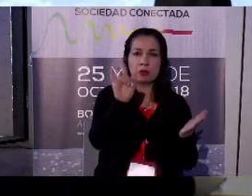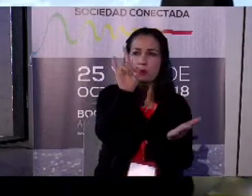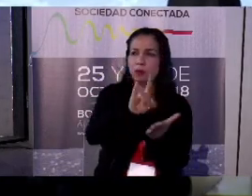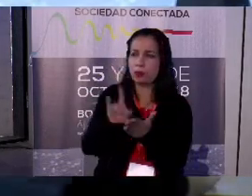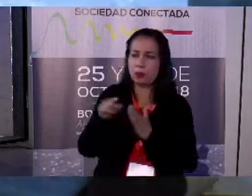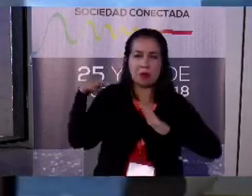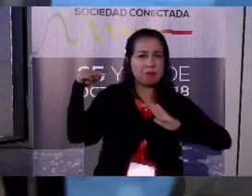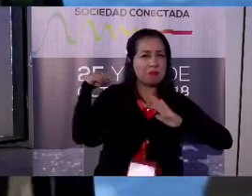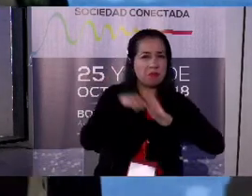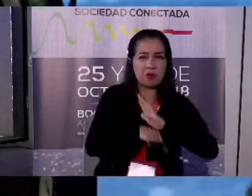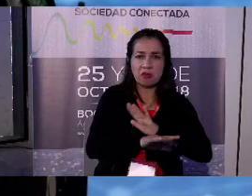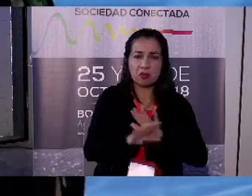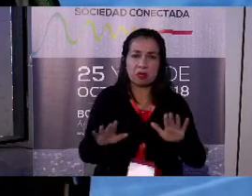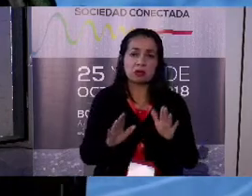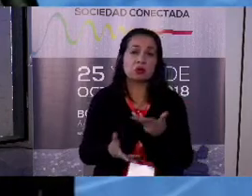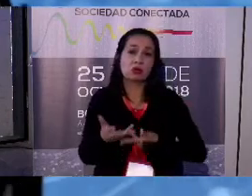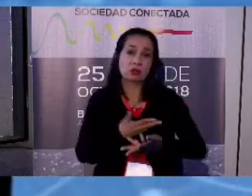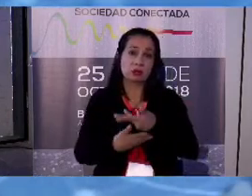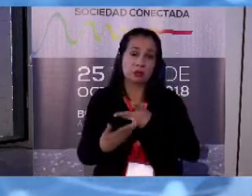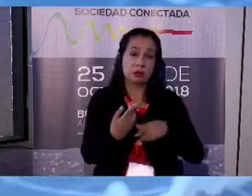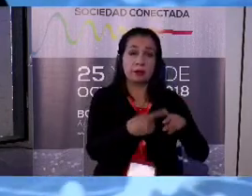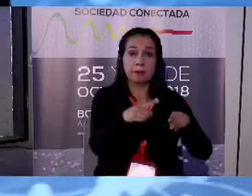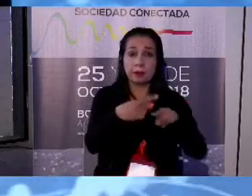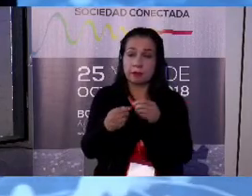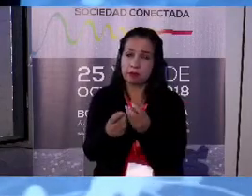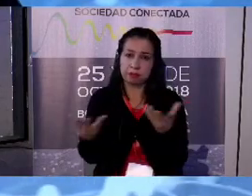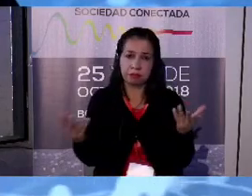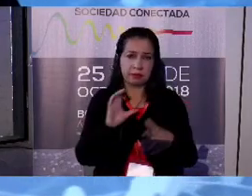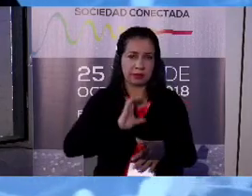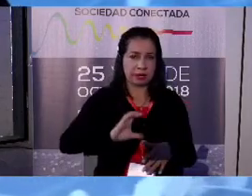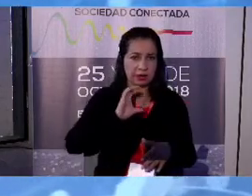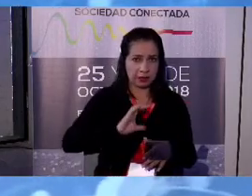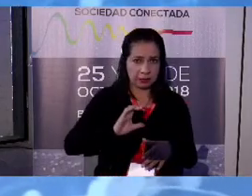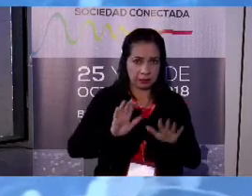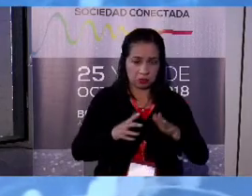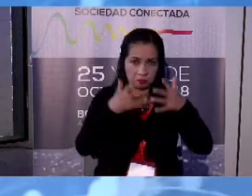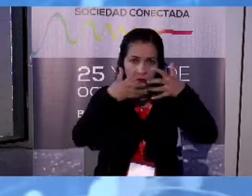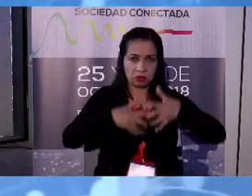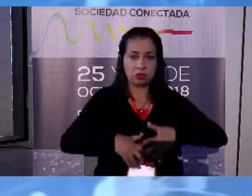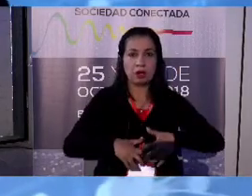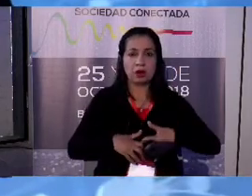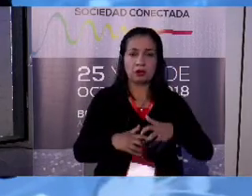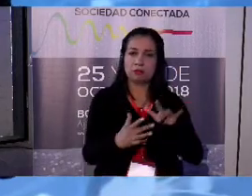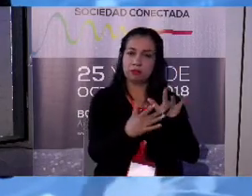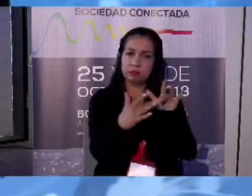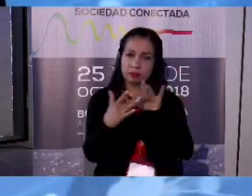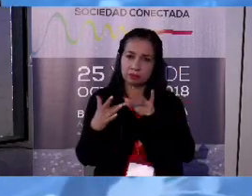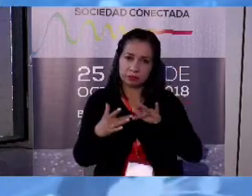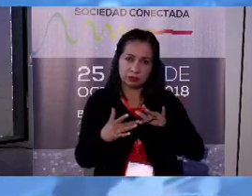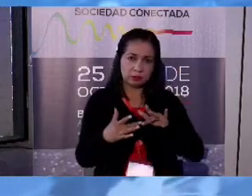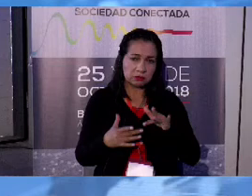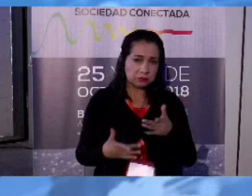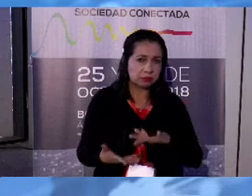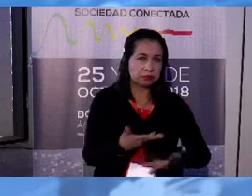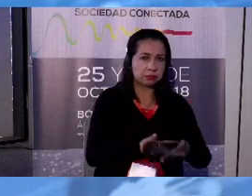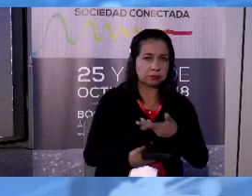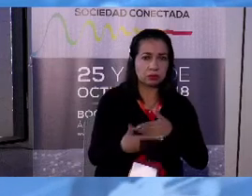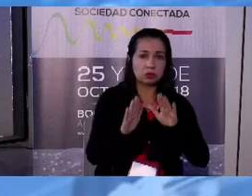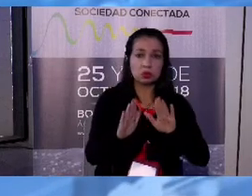complejos y la interacción de diferentes características o funcionalidades pueden ser